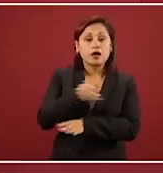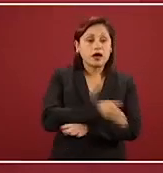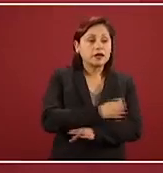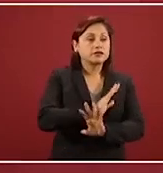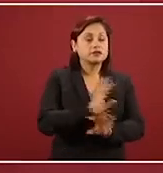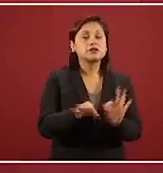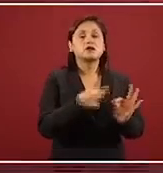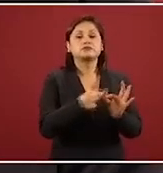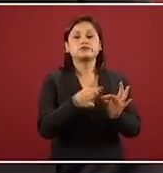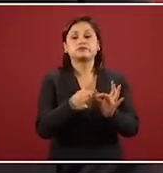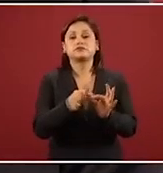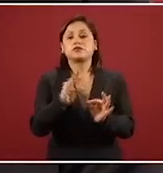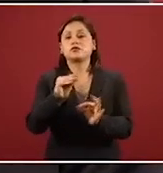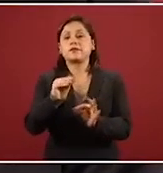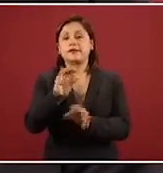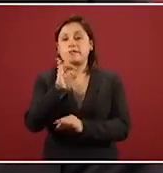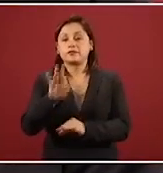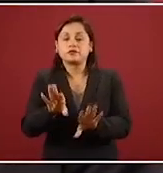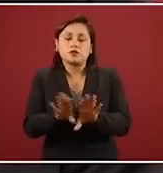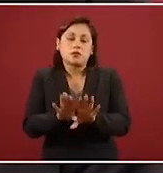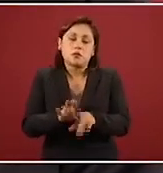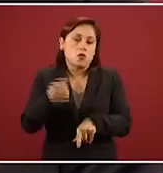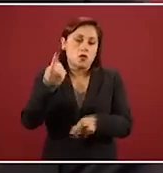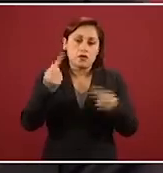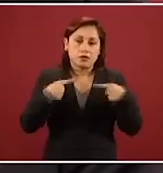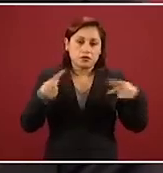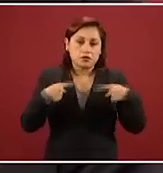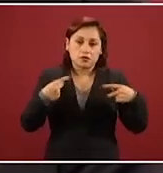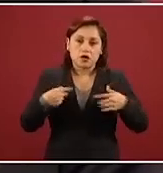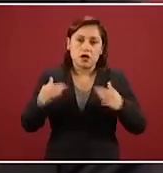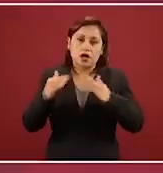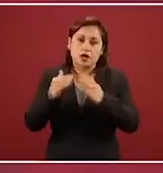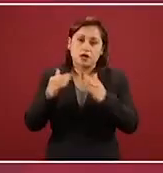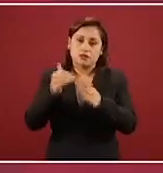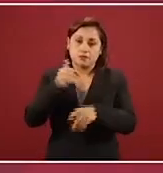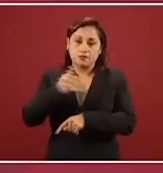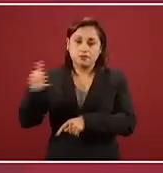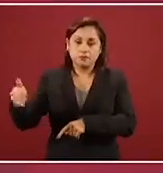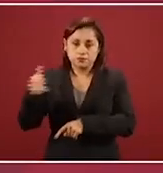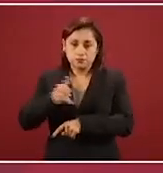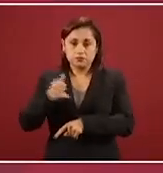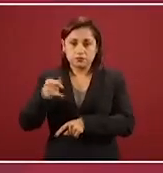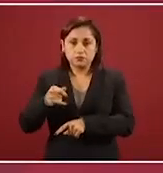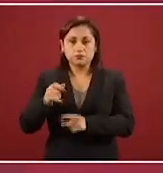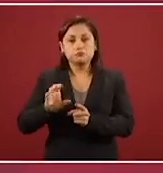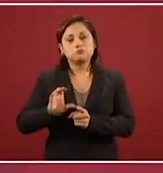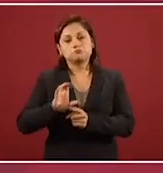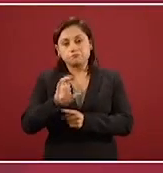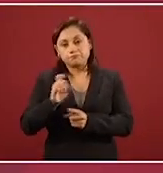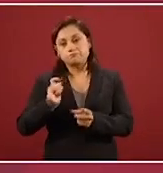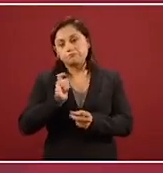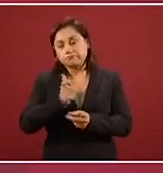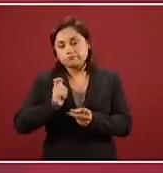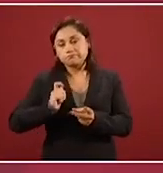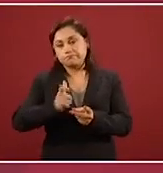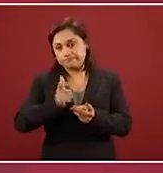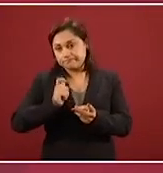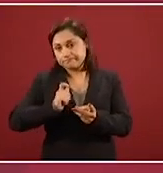decir, que si ya tenían pagados el 90% de sus créditos, se les